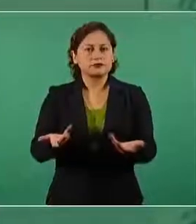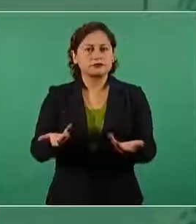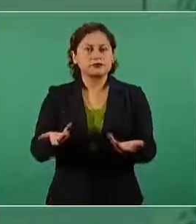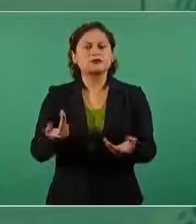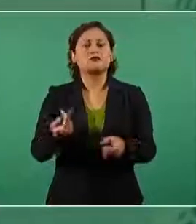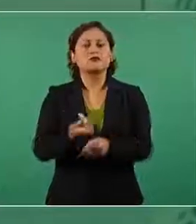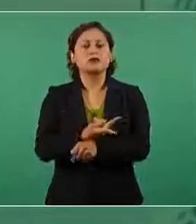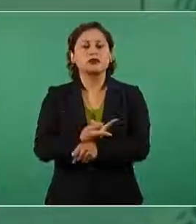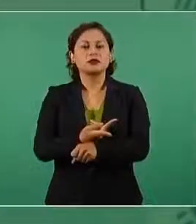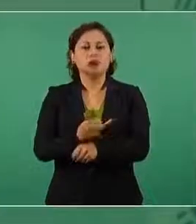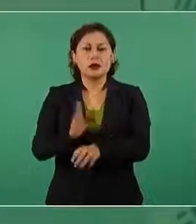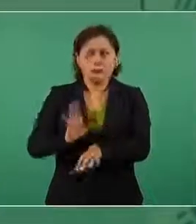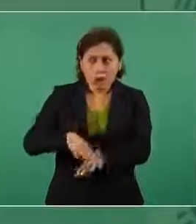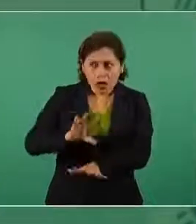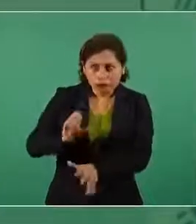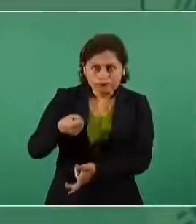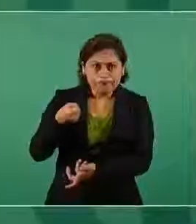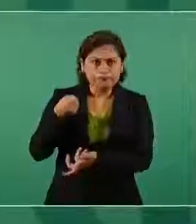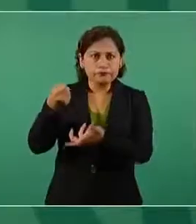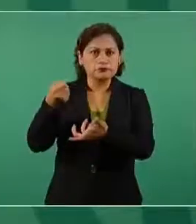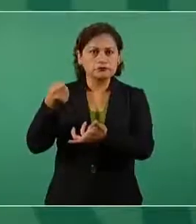presupuesto adicional,